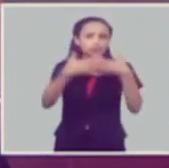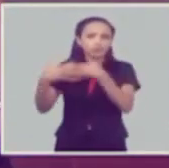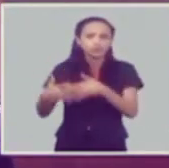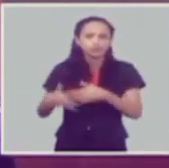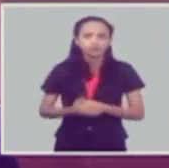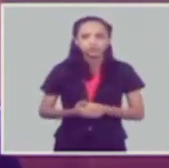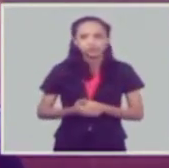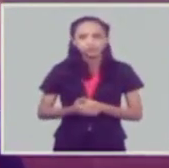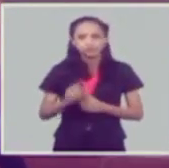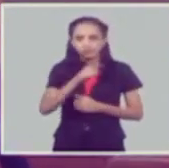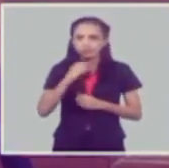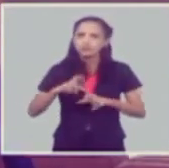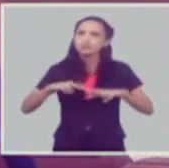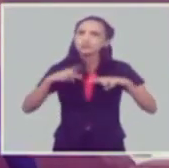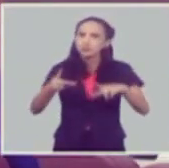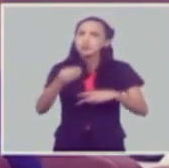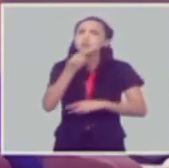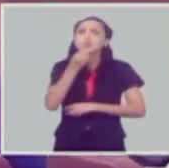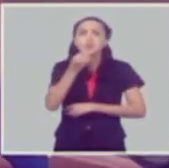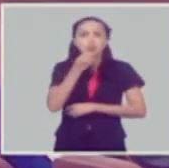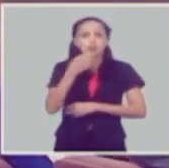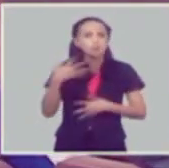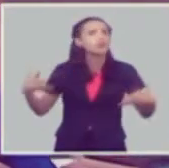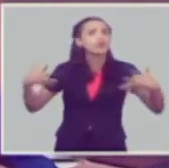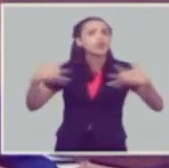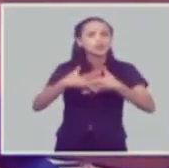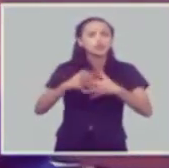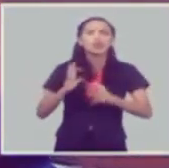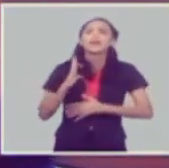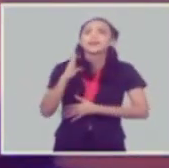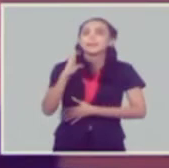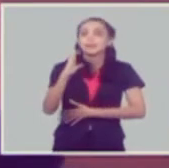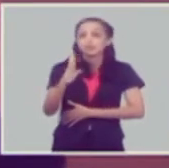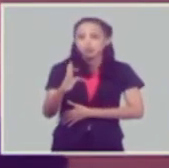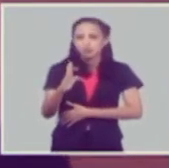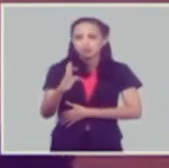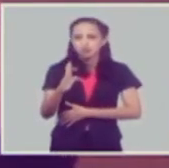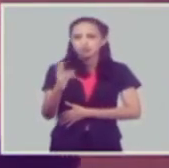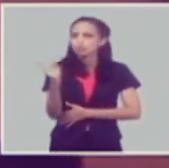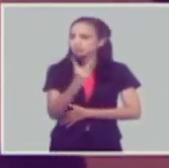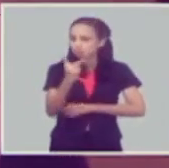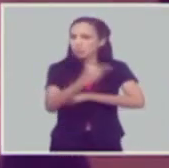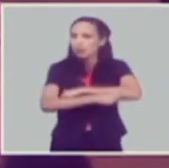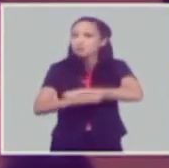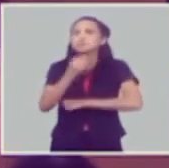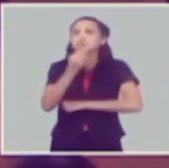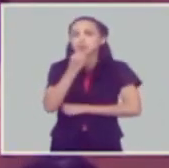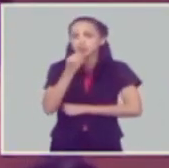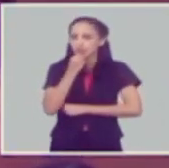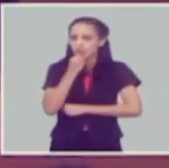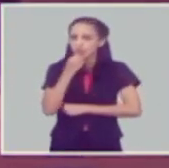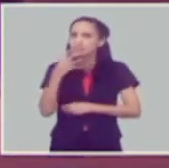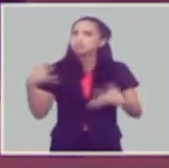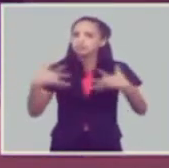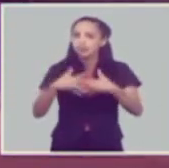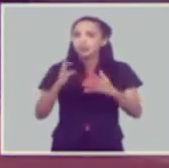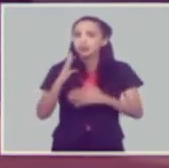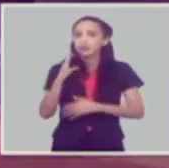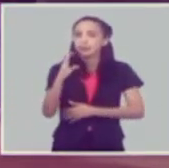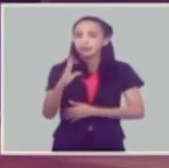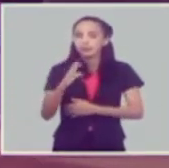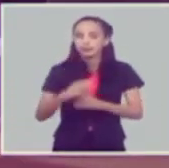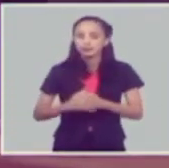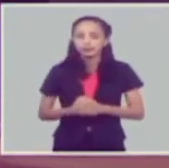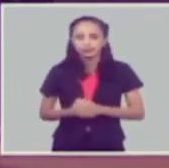la convicción de que es posible construir una relación respetuosa y perdurable entre ambas naciones y, como ya se ha dicho con